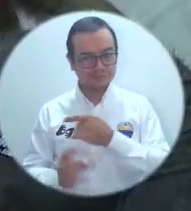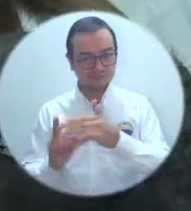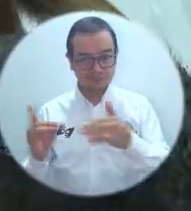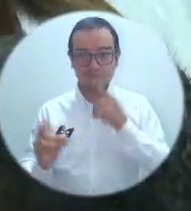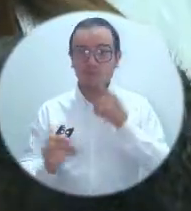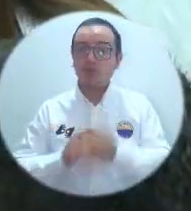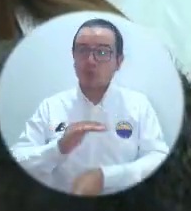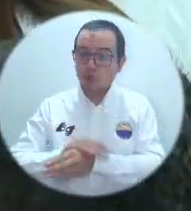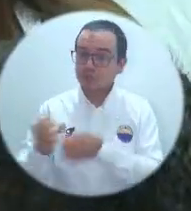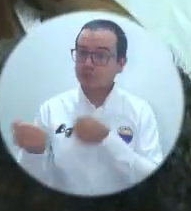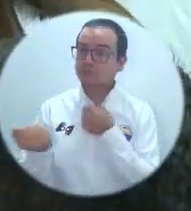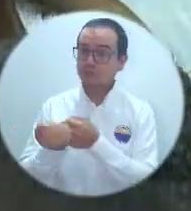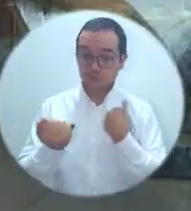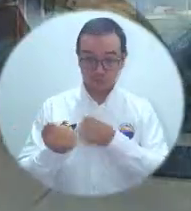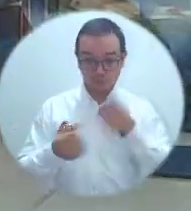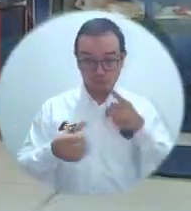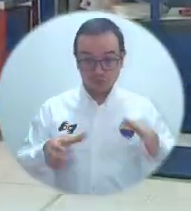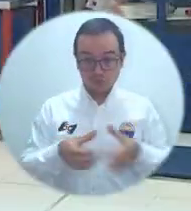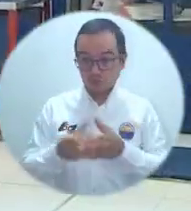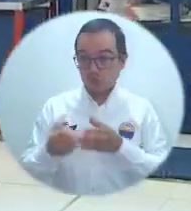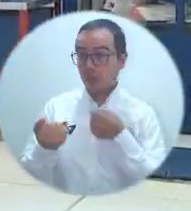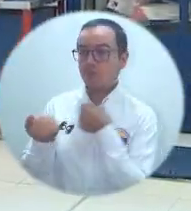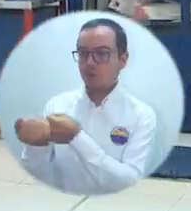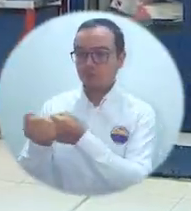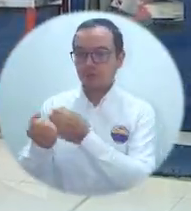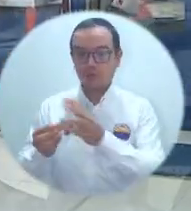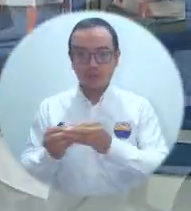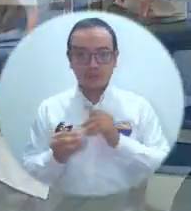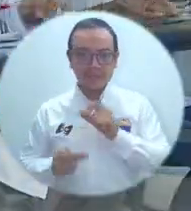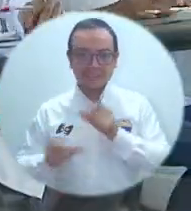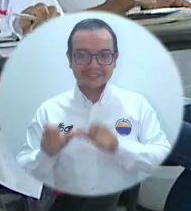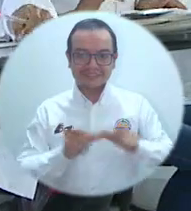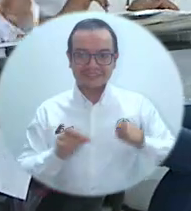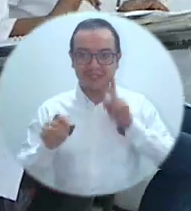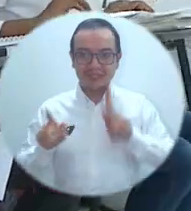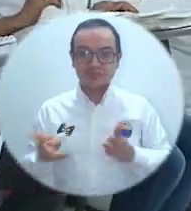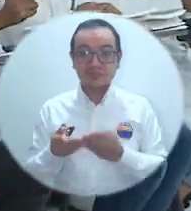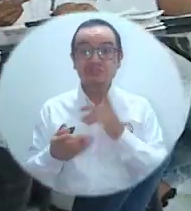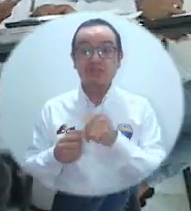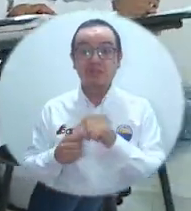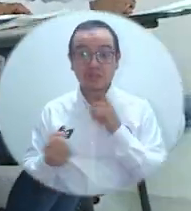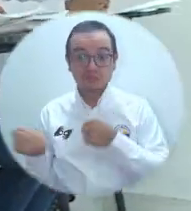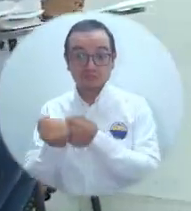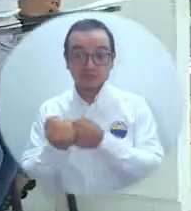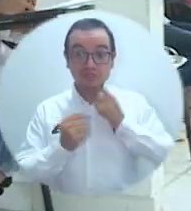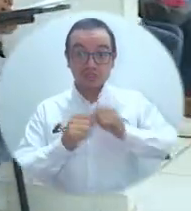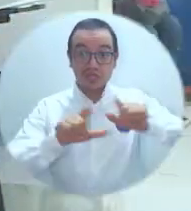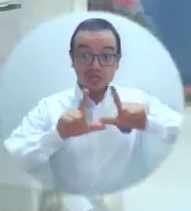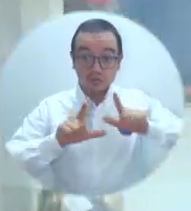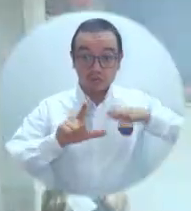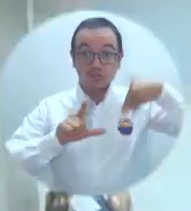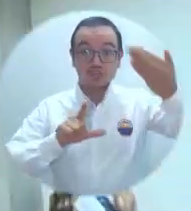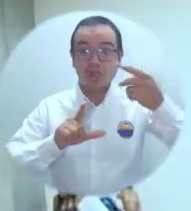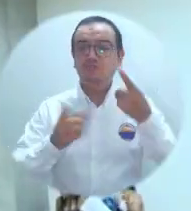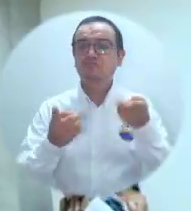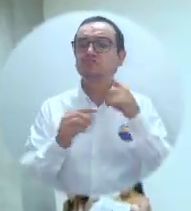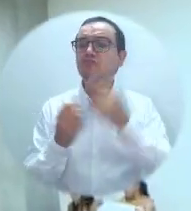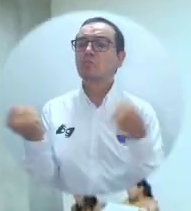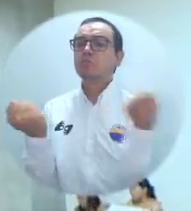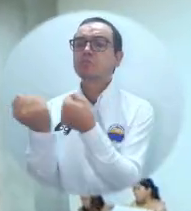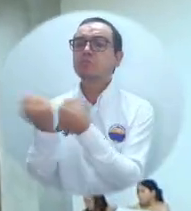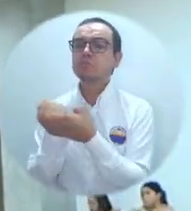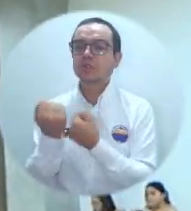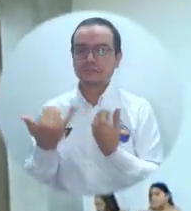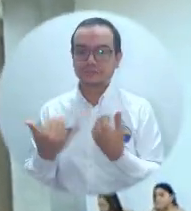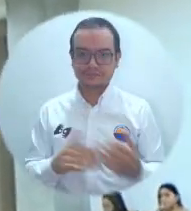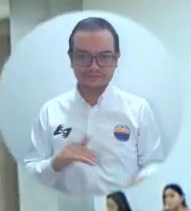debe seguir adelante con esta propuesta. Los docentes lo apoyamos, los estudiantes lo apoyamos, los egresados lo están apoyando, también lo estamos apoyando.